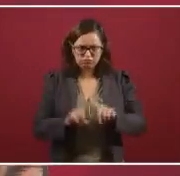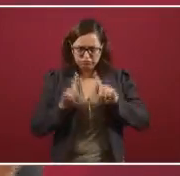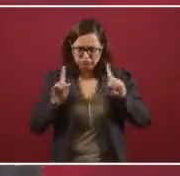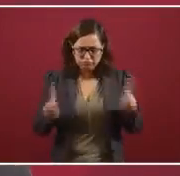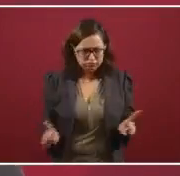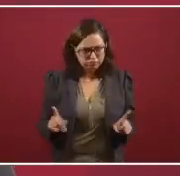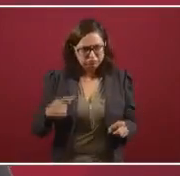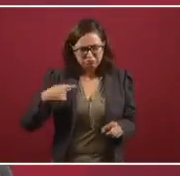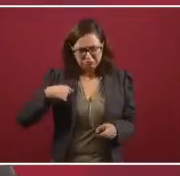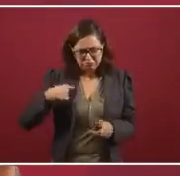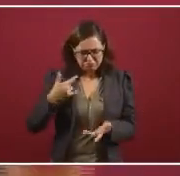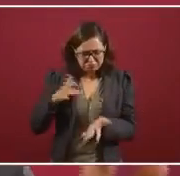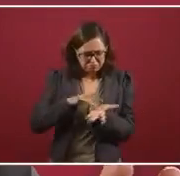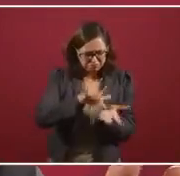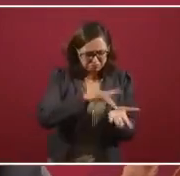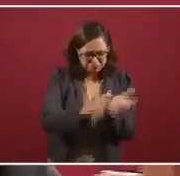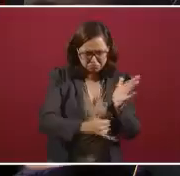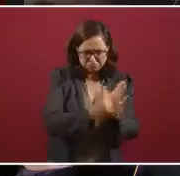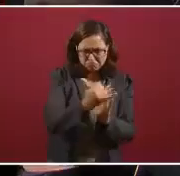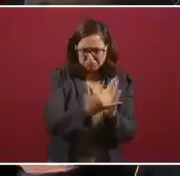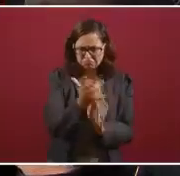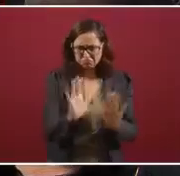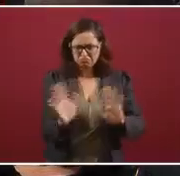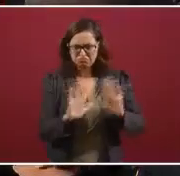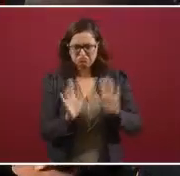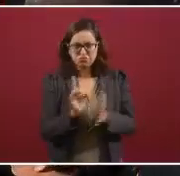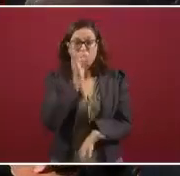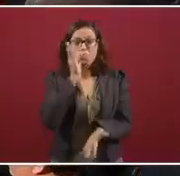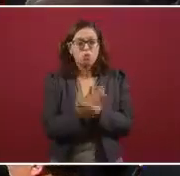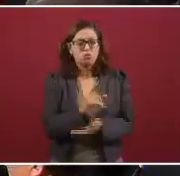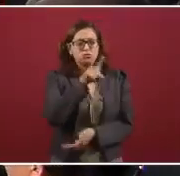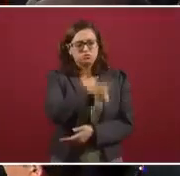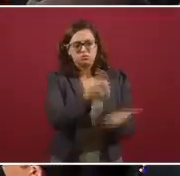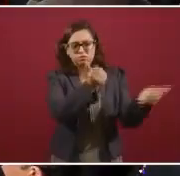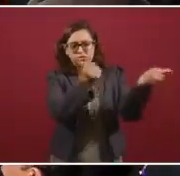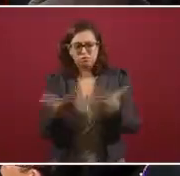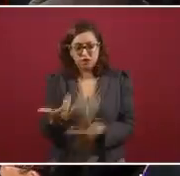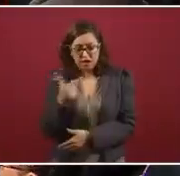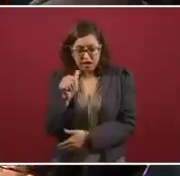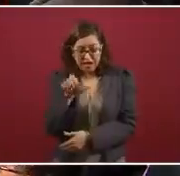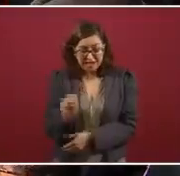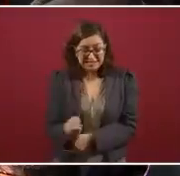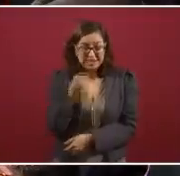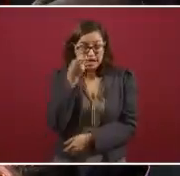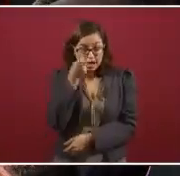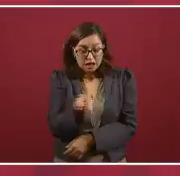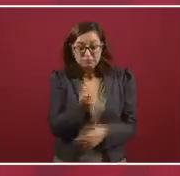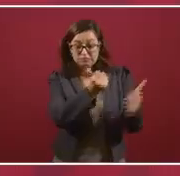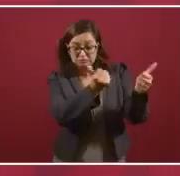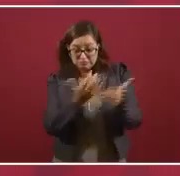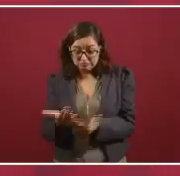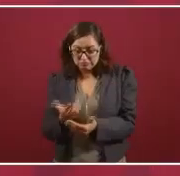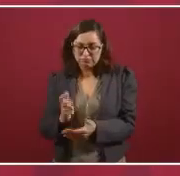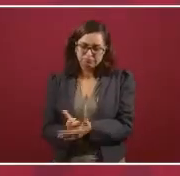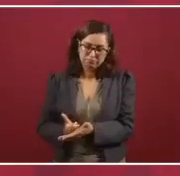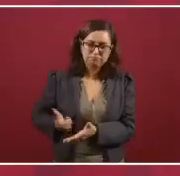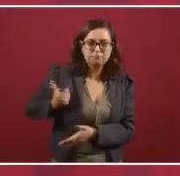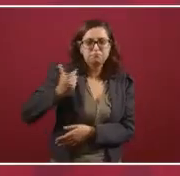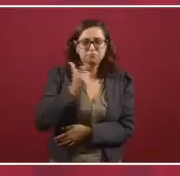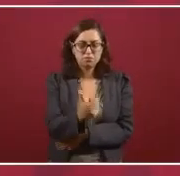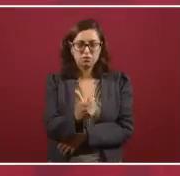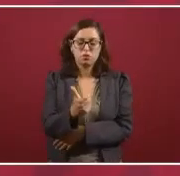que es lo que es de gas a la CFE. Esto nos permite una